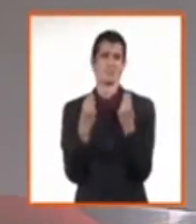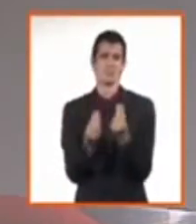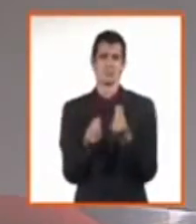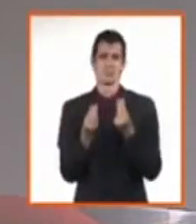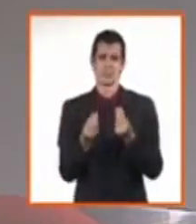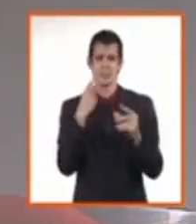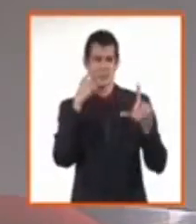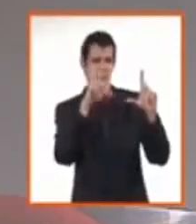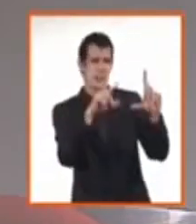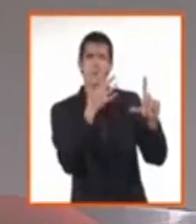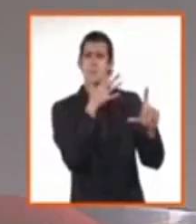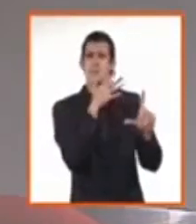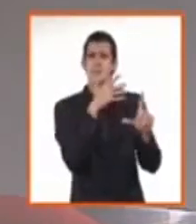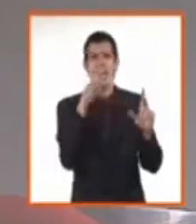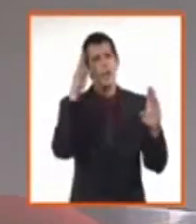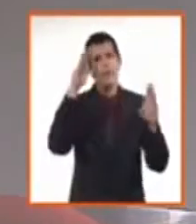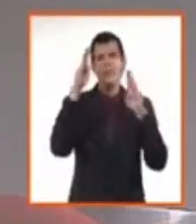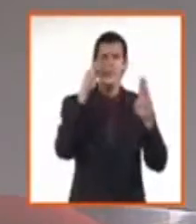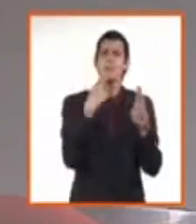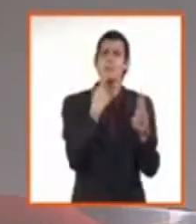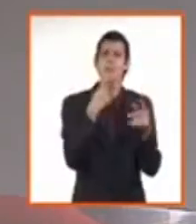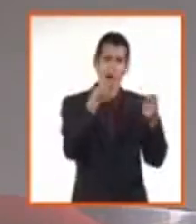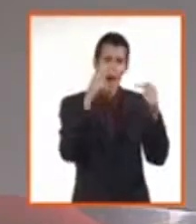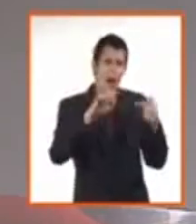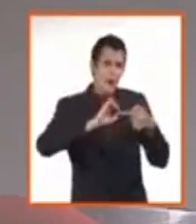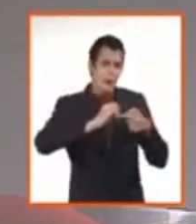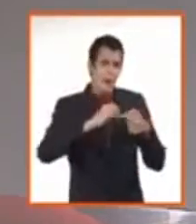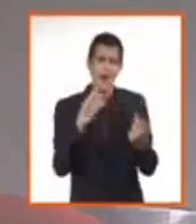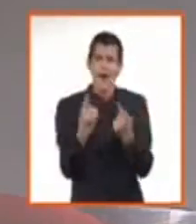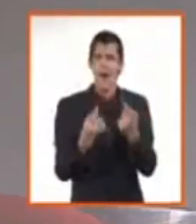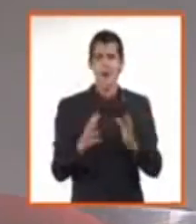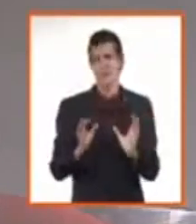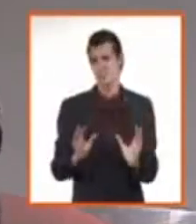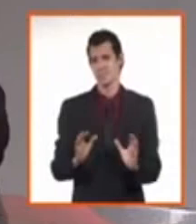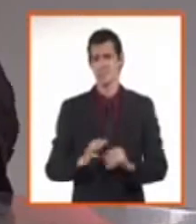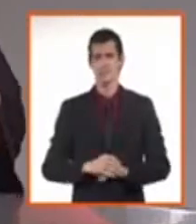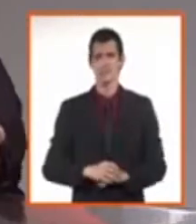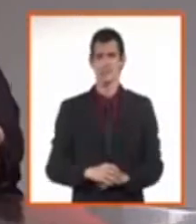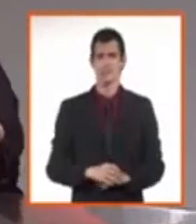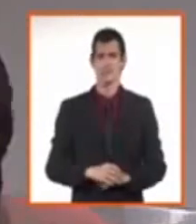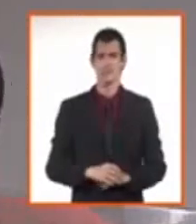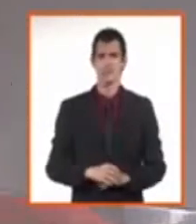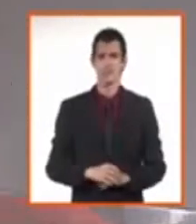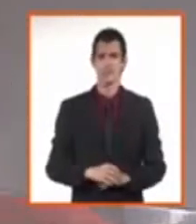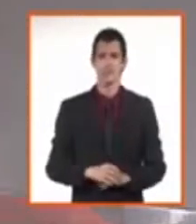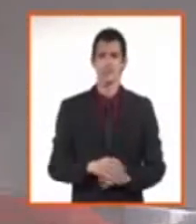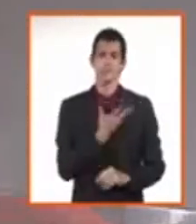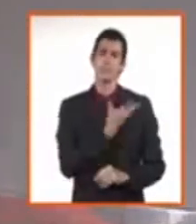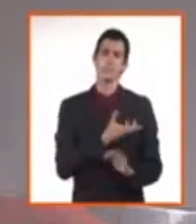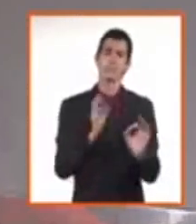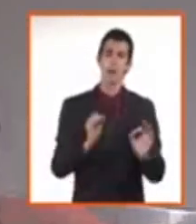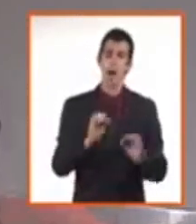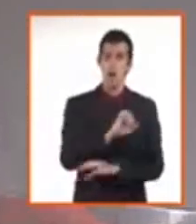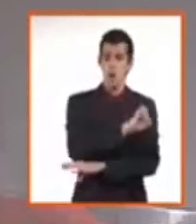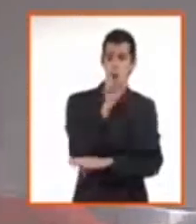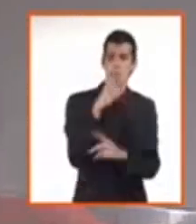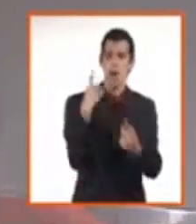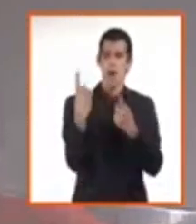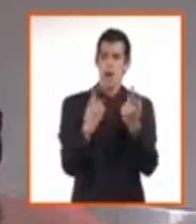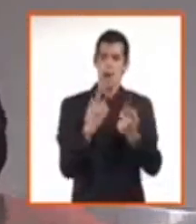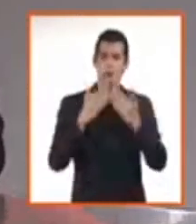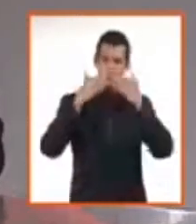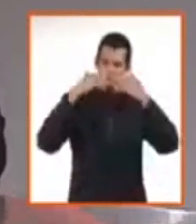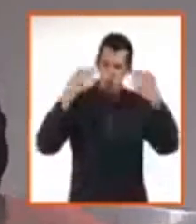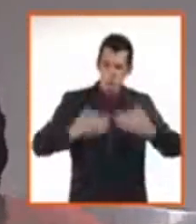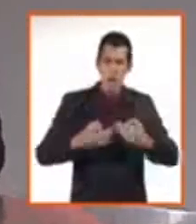otro bueno lo que hablábamos de la cumbre da como tal oficial de los jefes de estado que ha sido un meme ha sido un fracaso yo creo que no se puede deslindar de